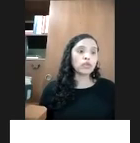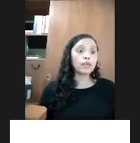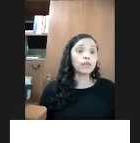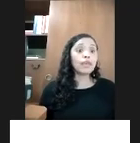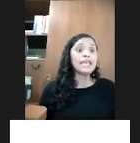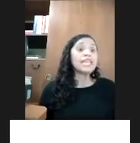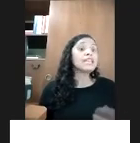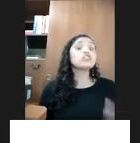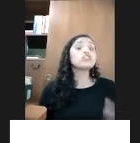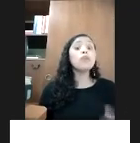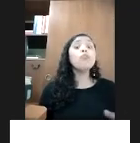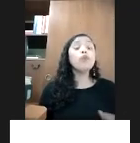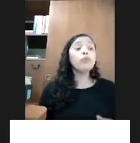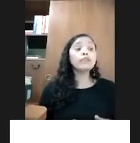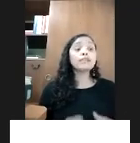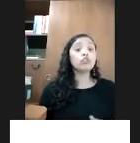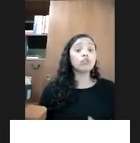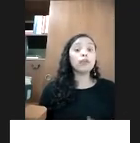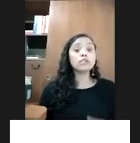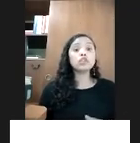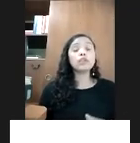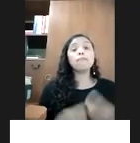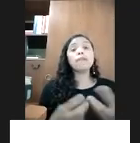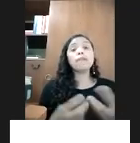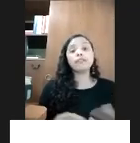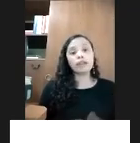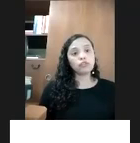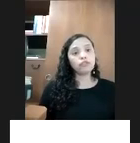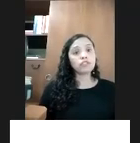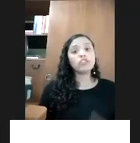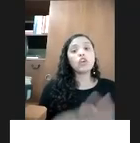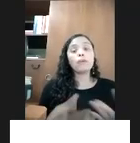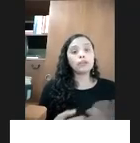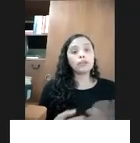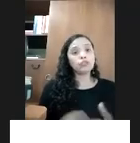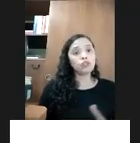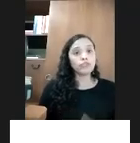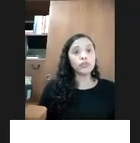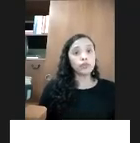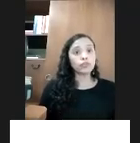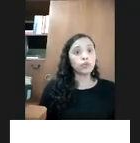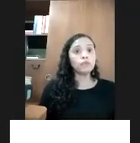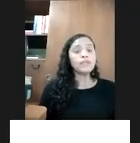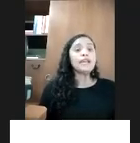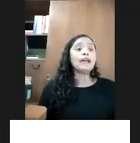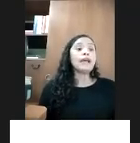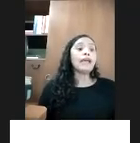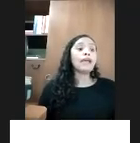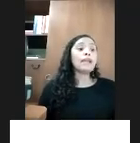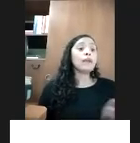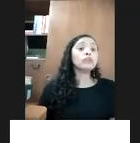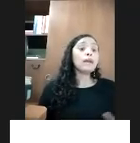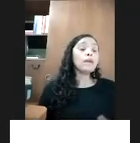condiciones de vida, y ellos se vieron muy celosos, muy recelosos de manifestar su información, de compartir su información con nosotros.